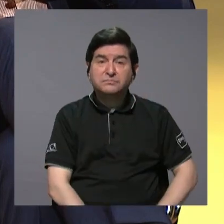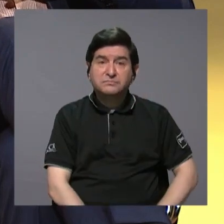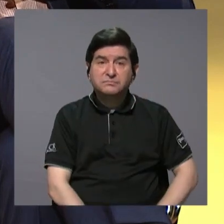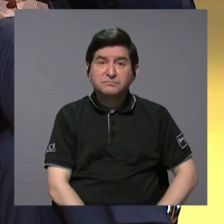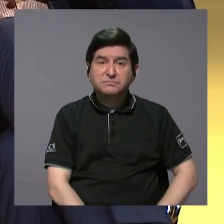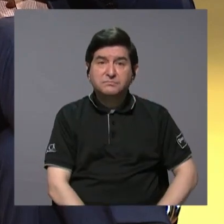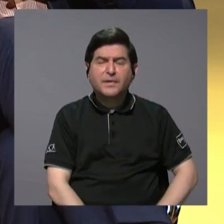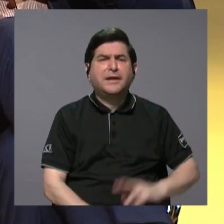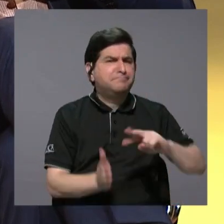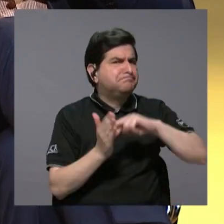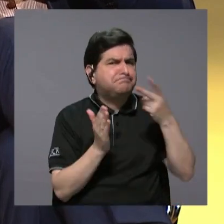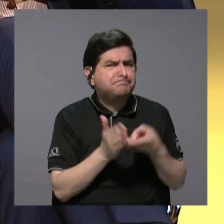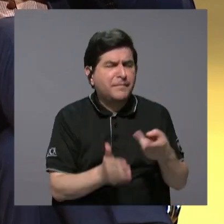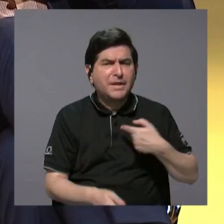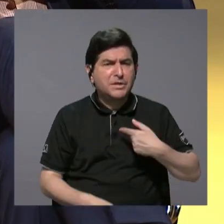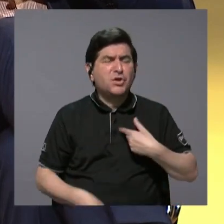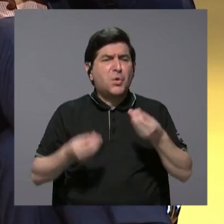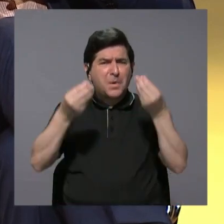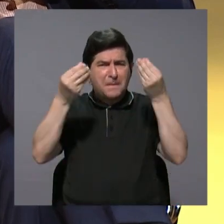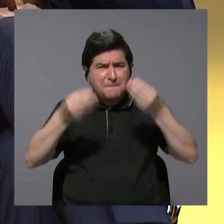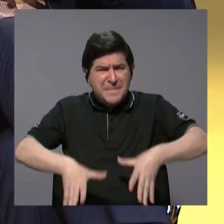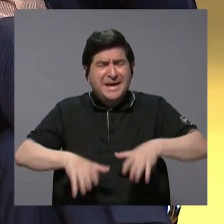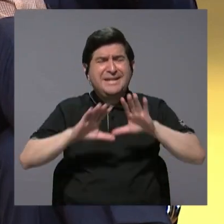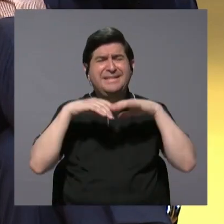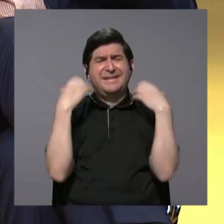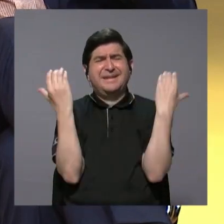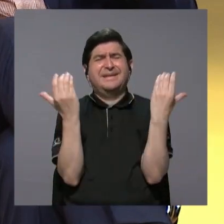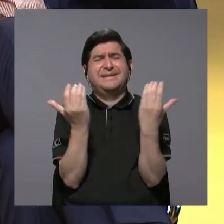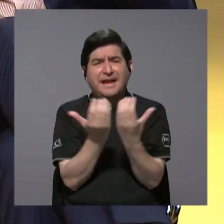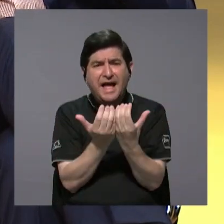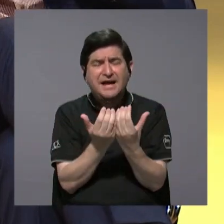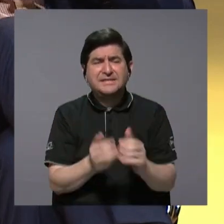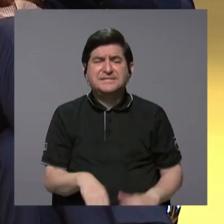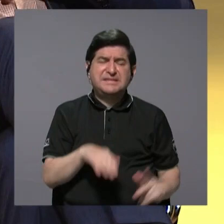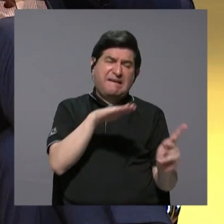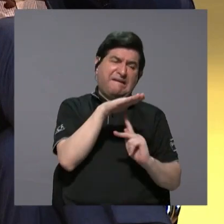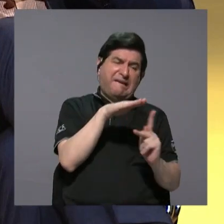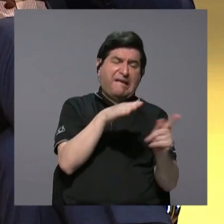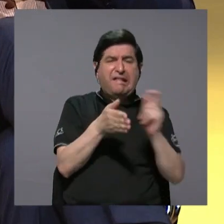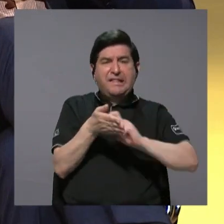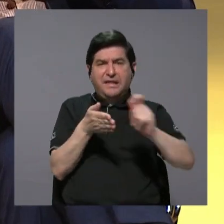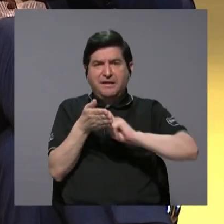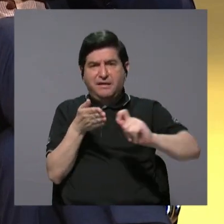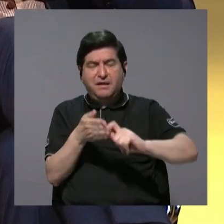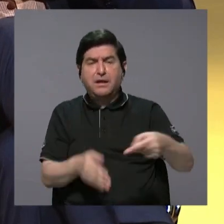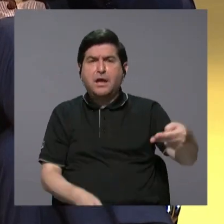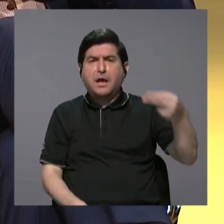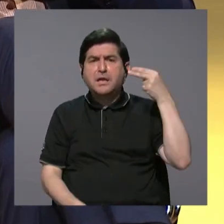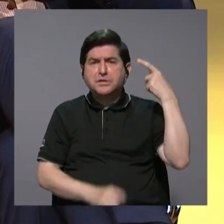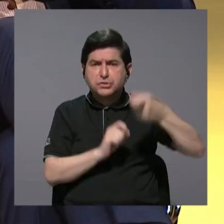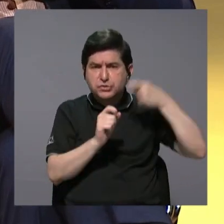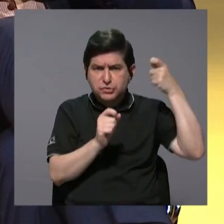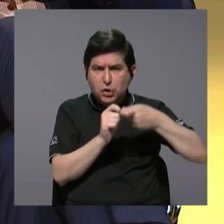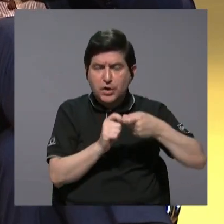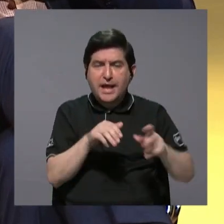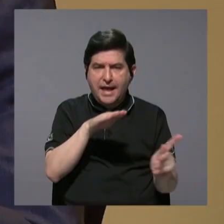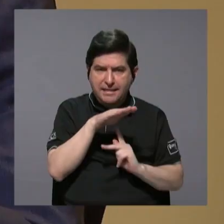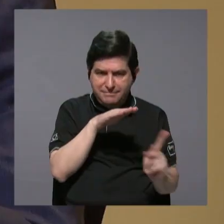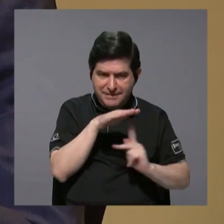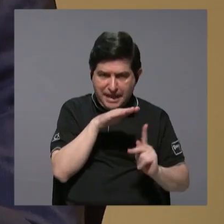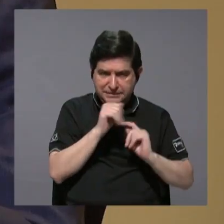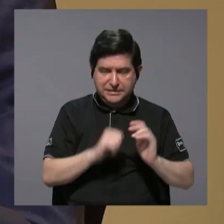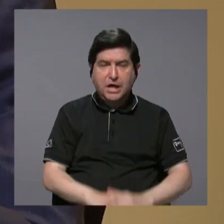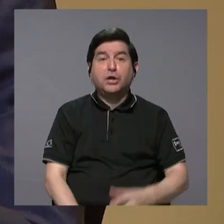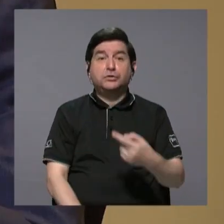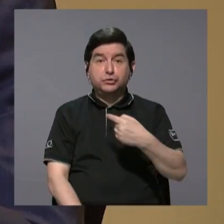Entonces, eso implicaba que yo perdía clases en el kinder, en la escuela. Y esta historia fue concretamente en el kinder.